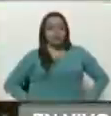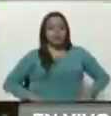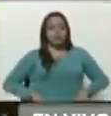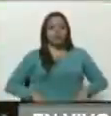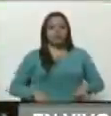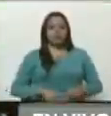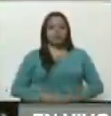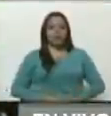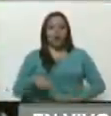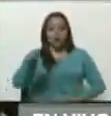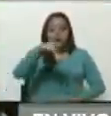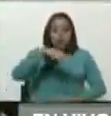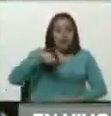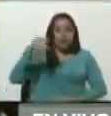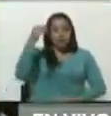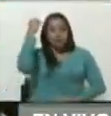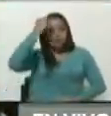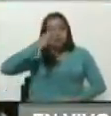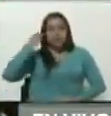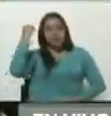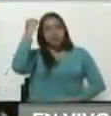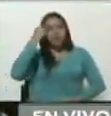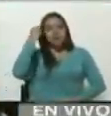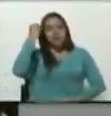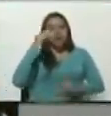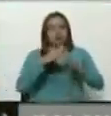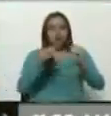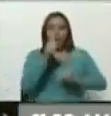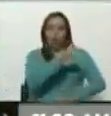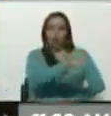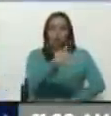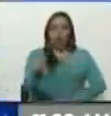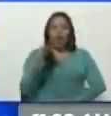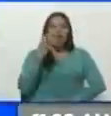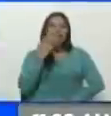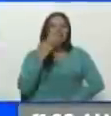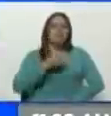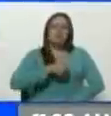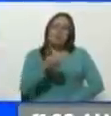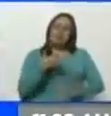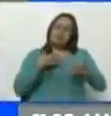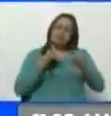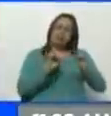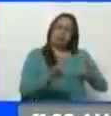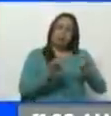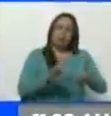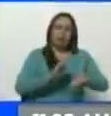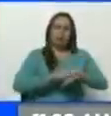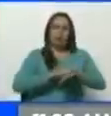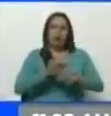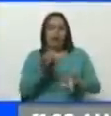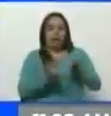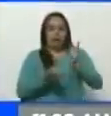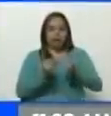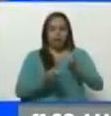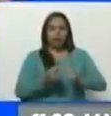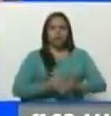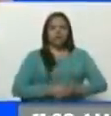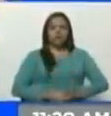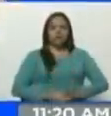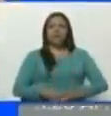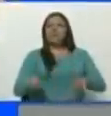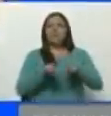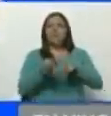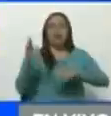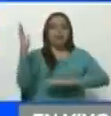Piensen ustedes, y en todos y cada uno de estos ejemplos me es doloroso citar porque hay algo, la iglesia